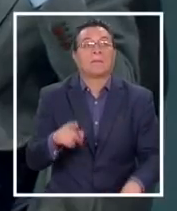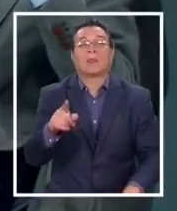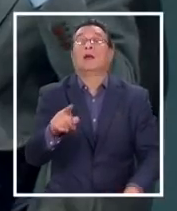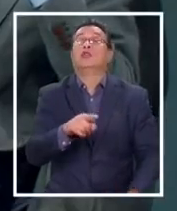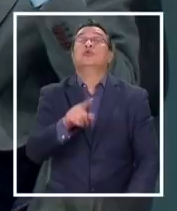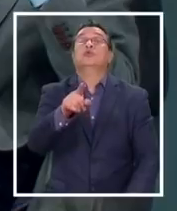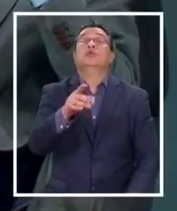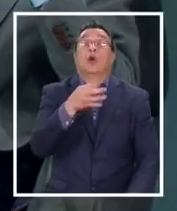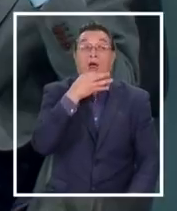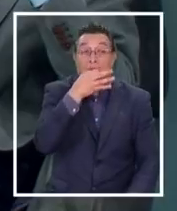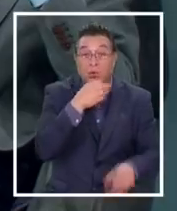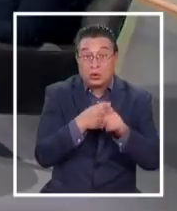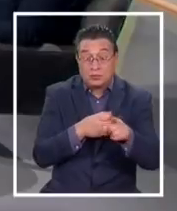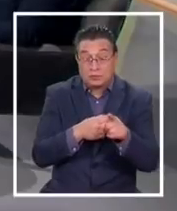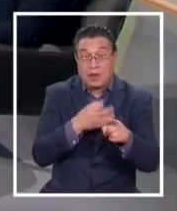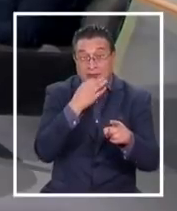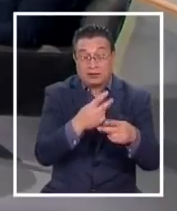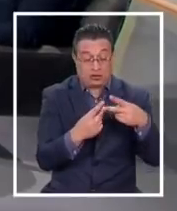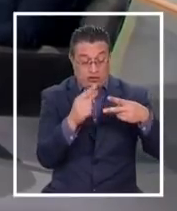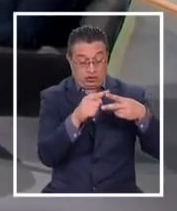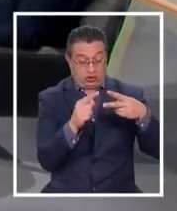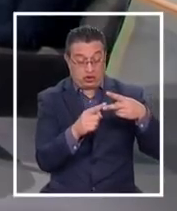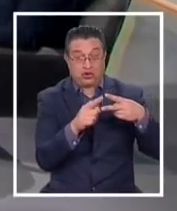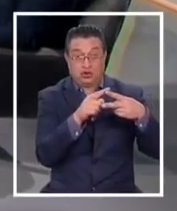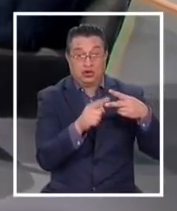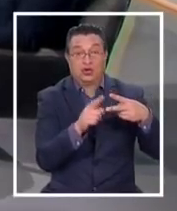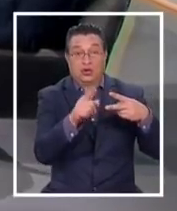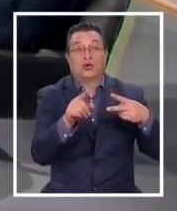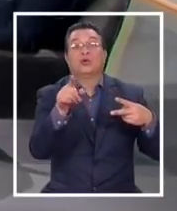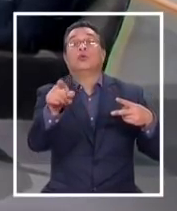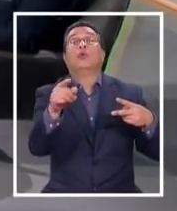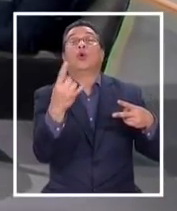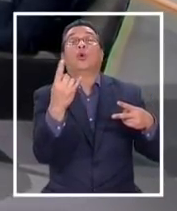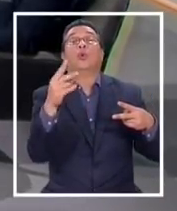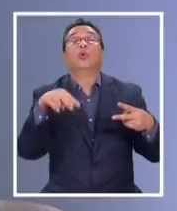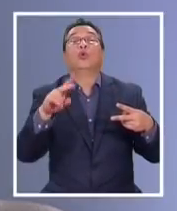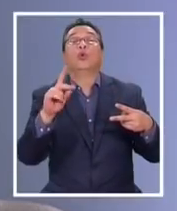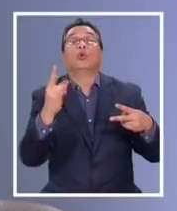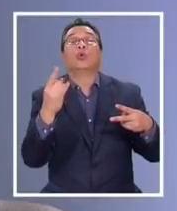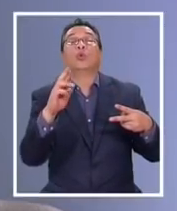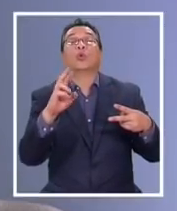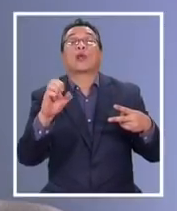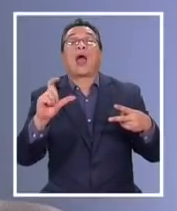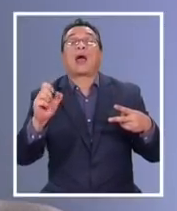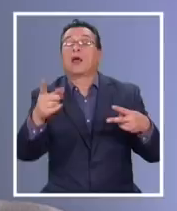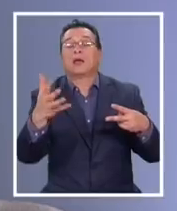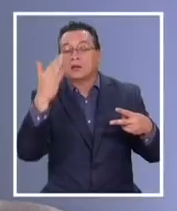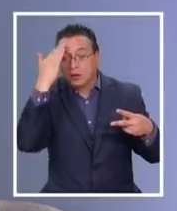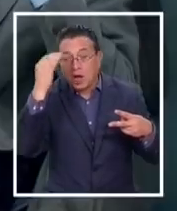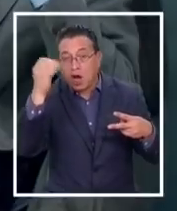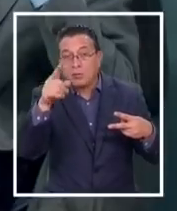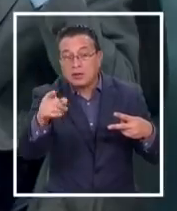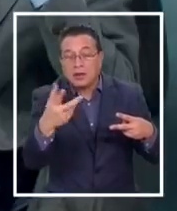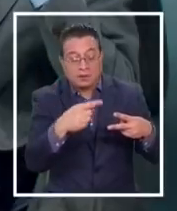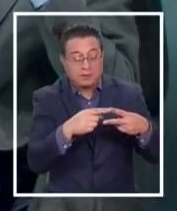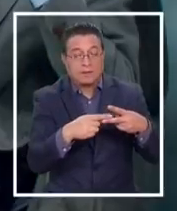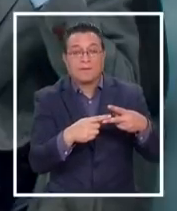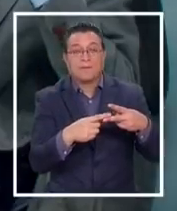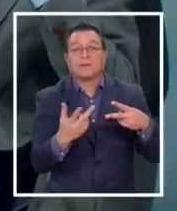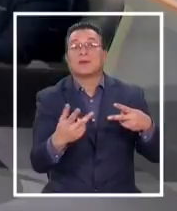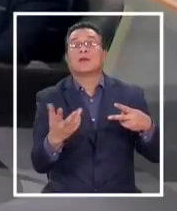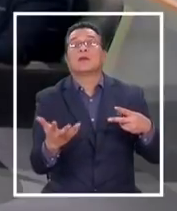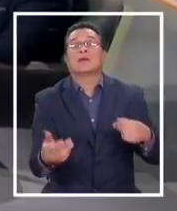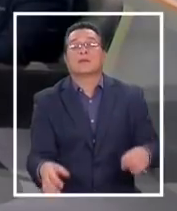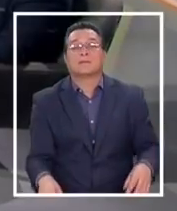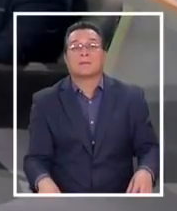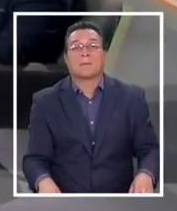tiene eso que acaba de poner, los dos condiciones, digamos, 100% de registro social de hogares y la línea de la